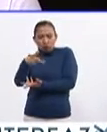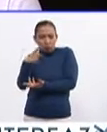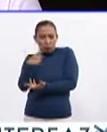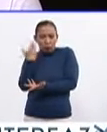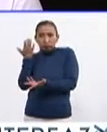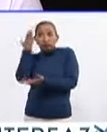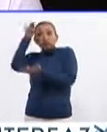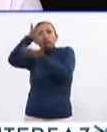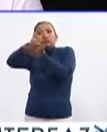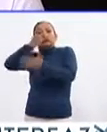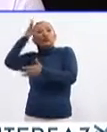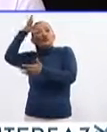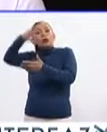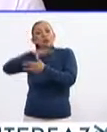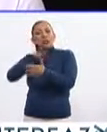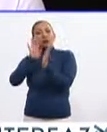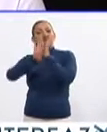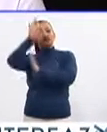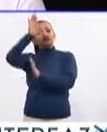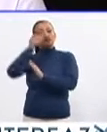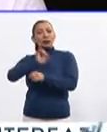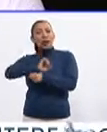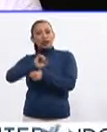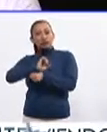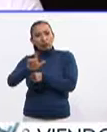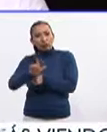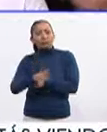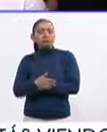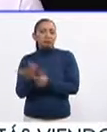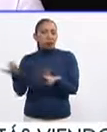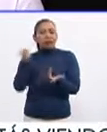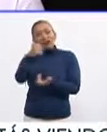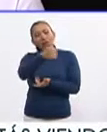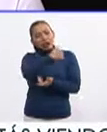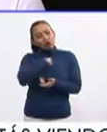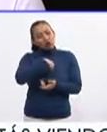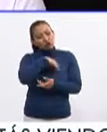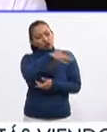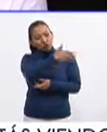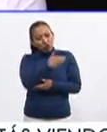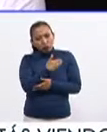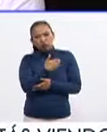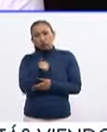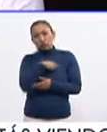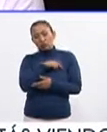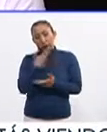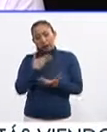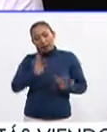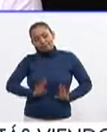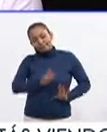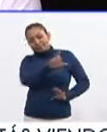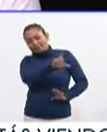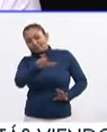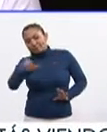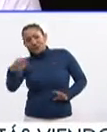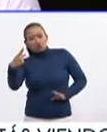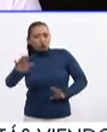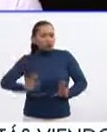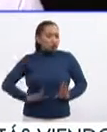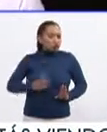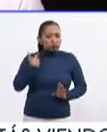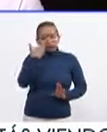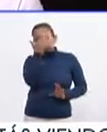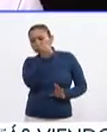carrera, puedas seguir desarrollándote como actor. Y pues cada uno de nosotros tiene características, tiene